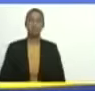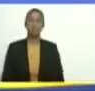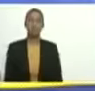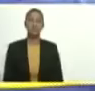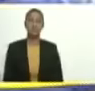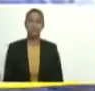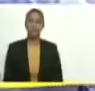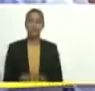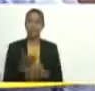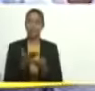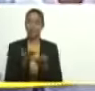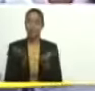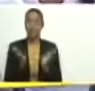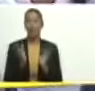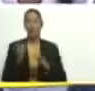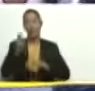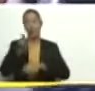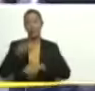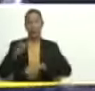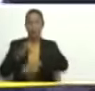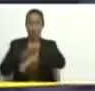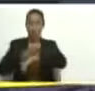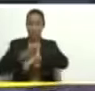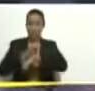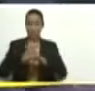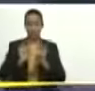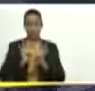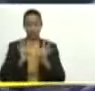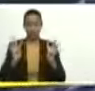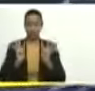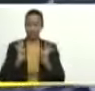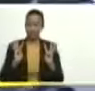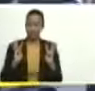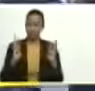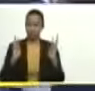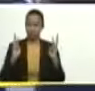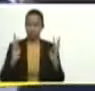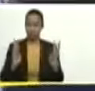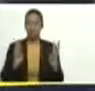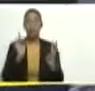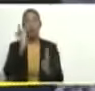Compañeros gobernadores, compañeras gobernadoras,